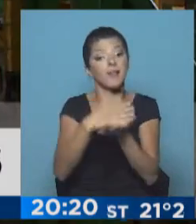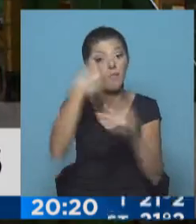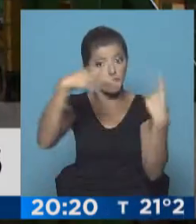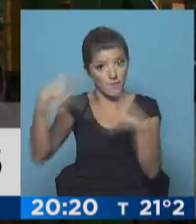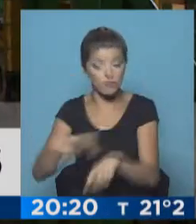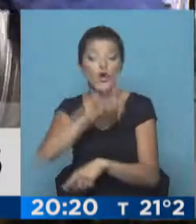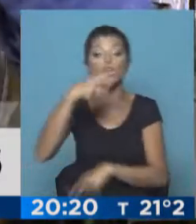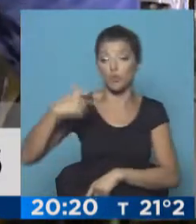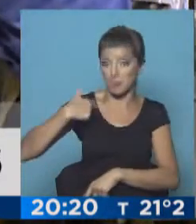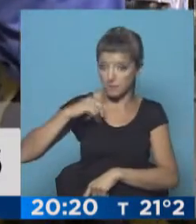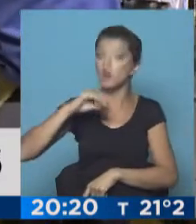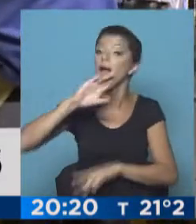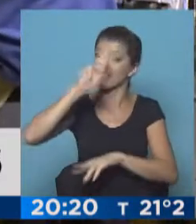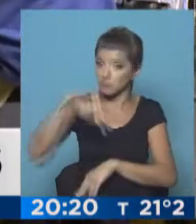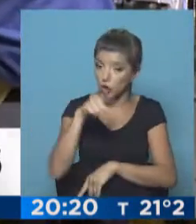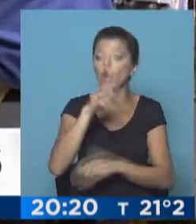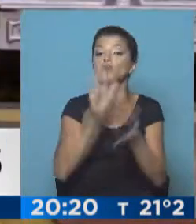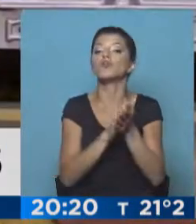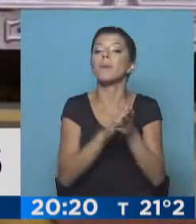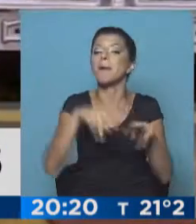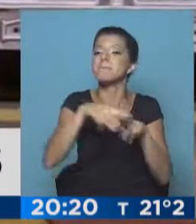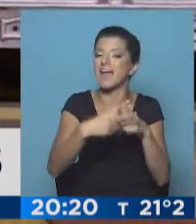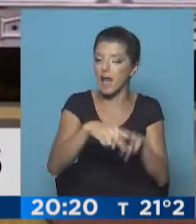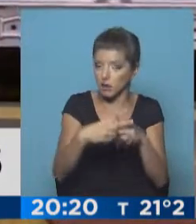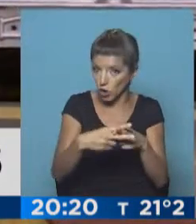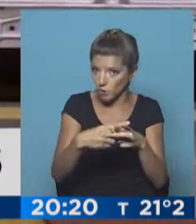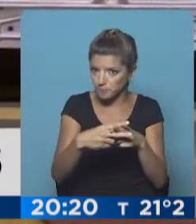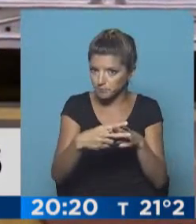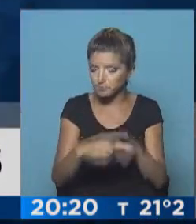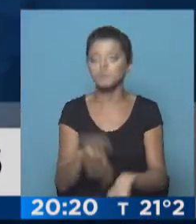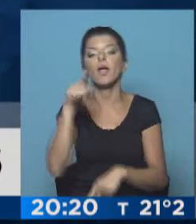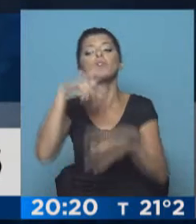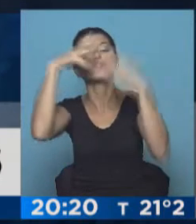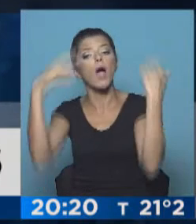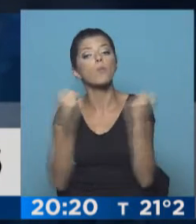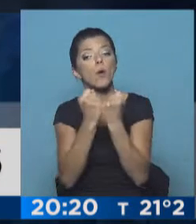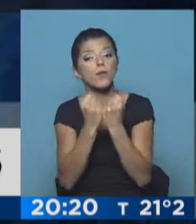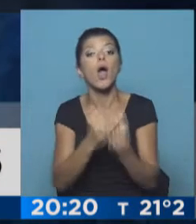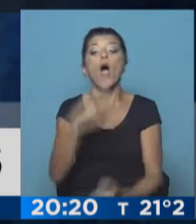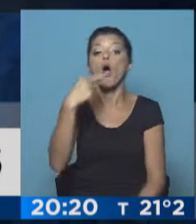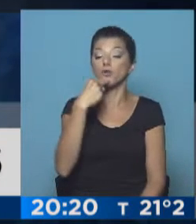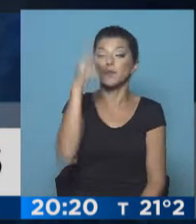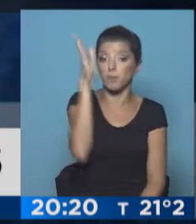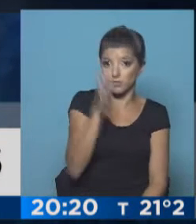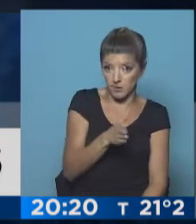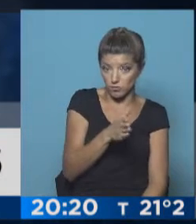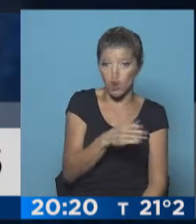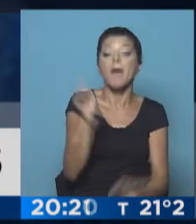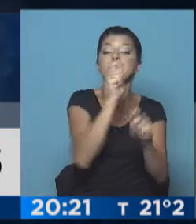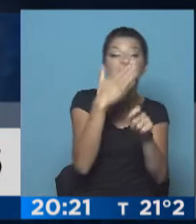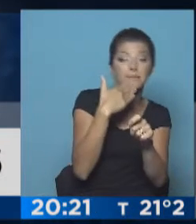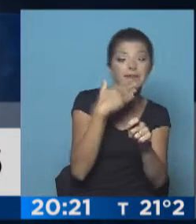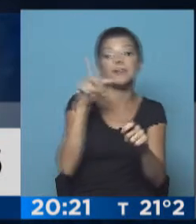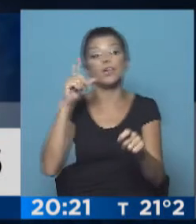que aceptó esa modalidad es el de los mecánicos. Las deliberaciones arribaron a un acuerdo de una suba del 11% entre abril y